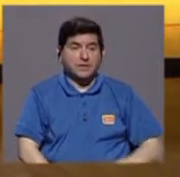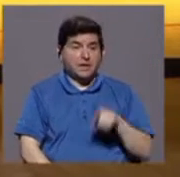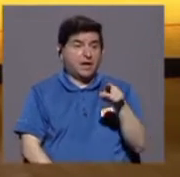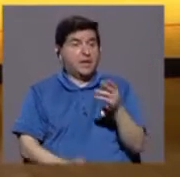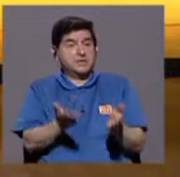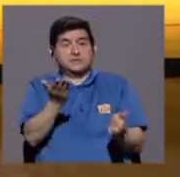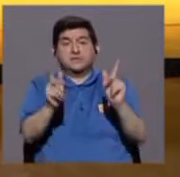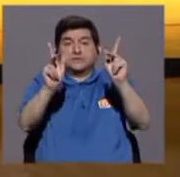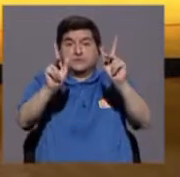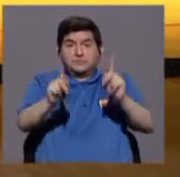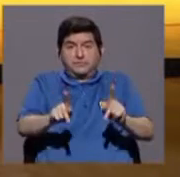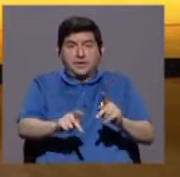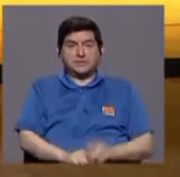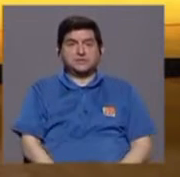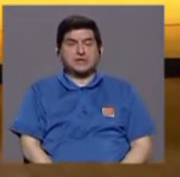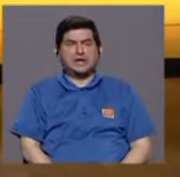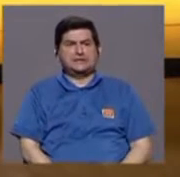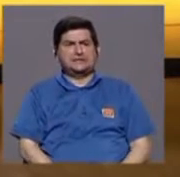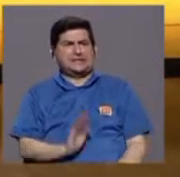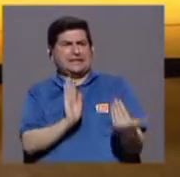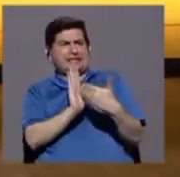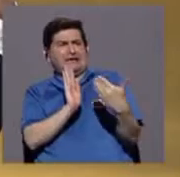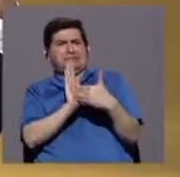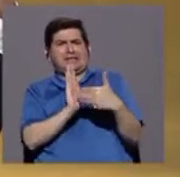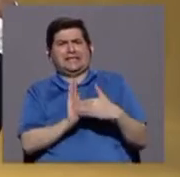vio un tsunami